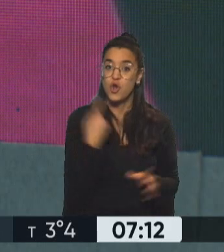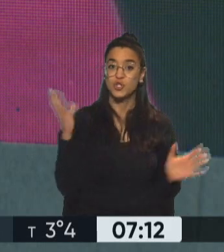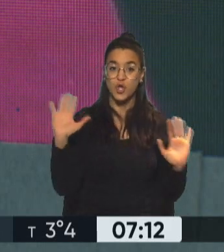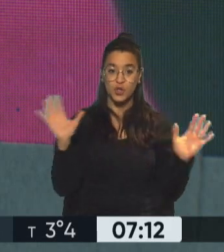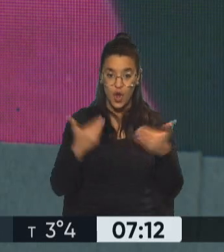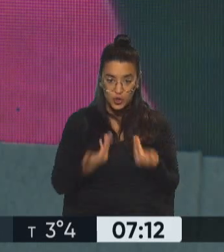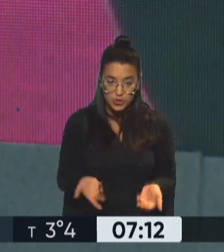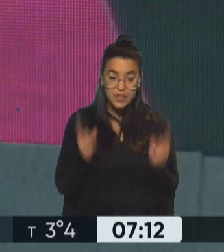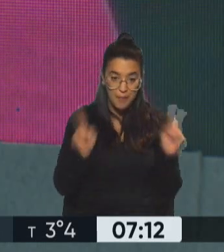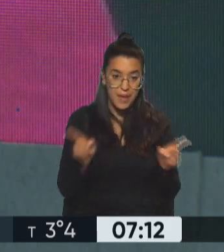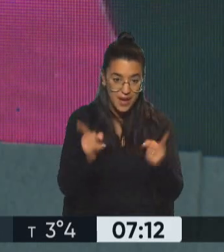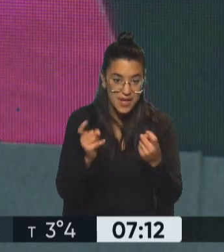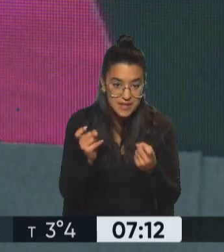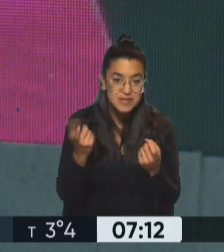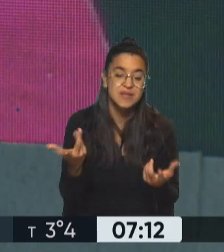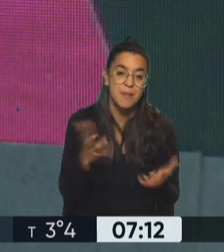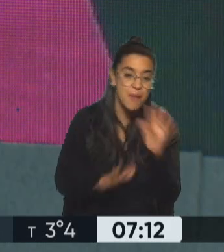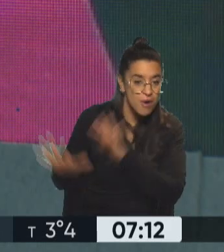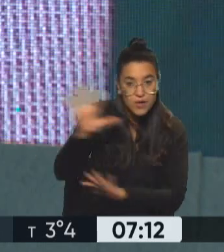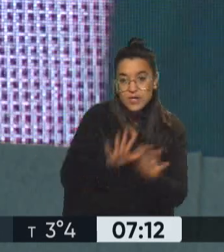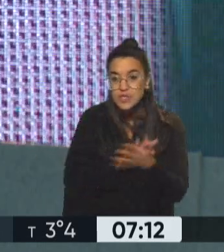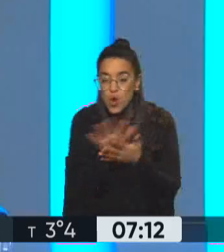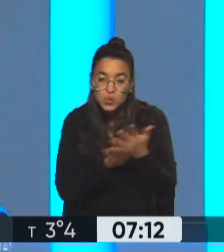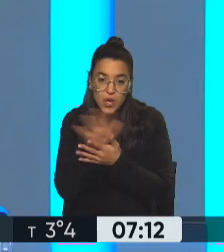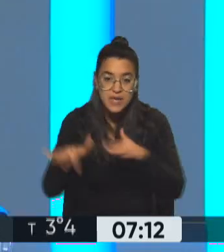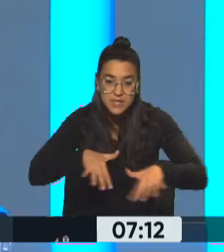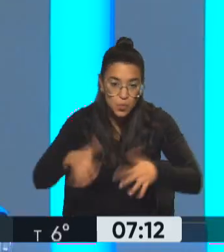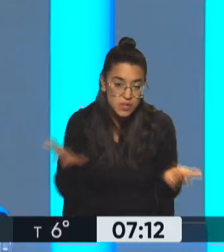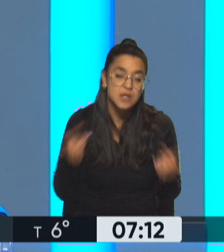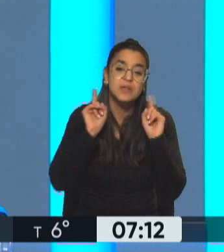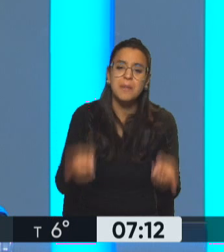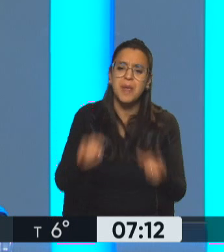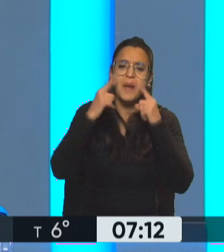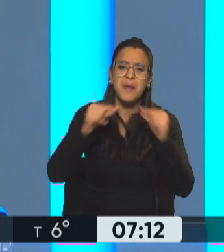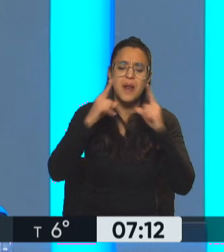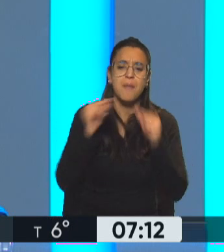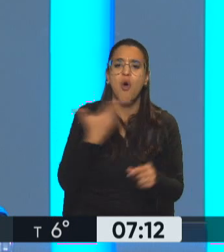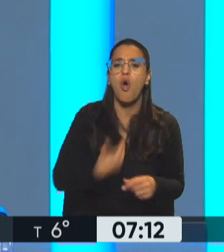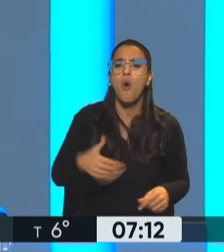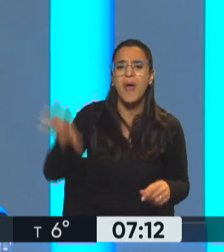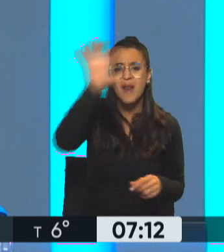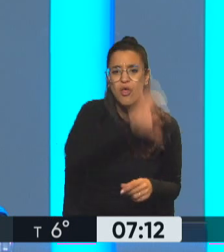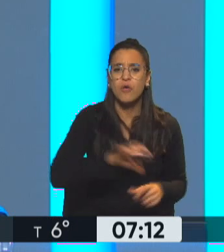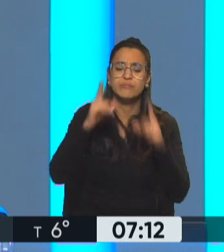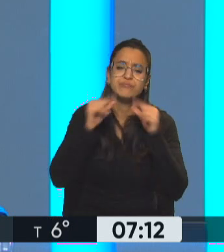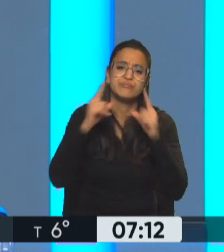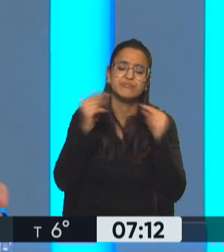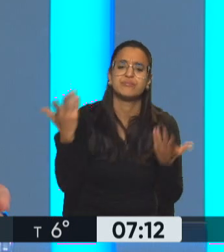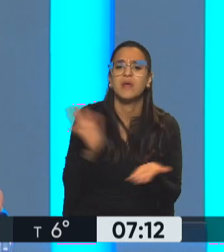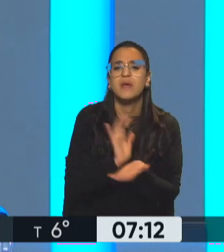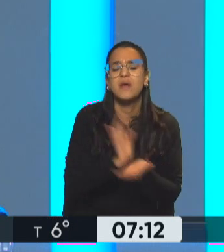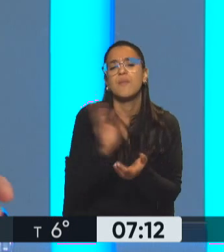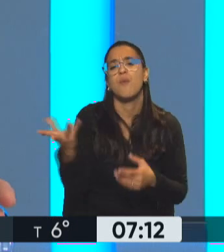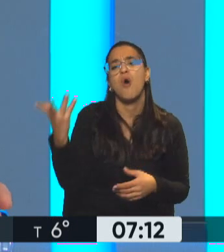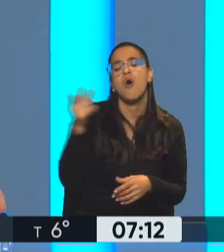nosotros que también necesitamos recomponer esa situación y además en el regal amando los y esto de la inequidad del